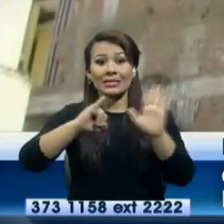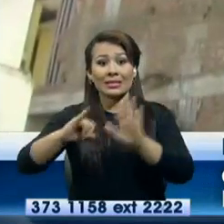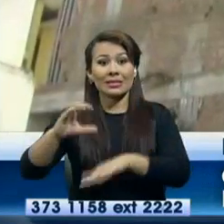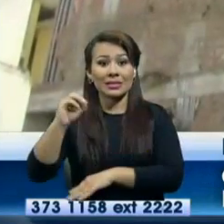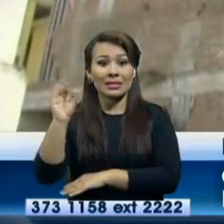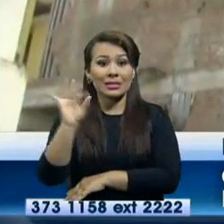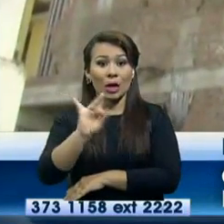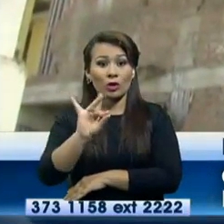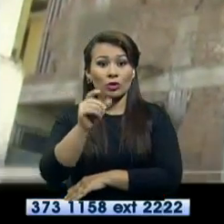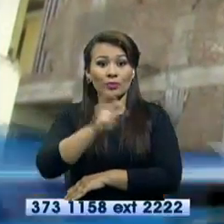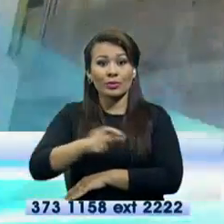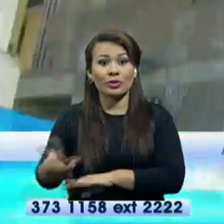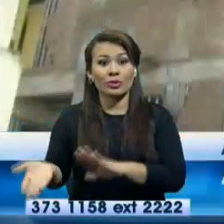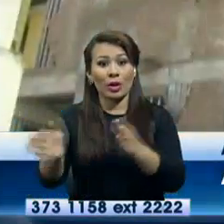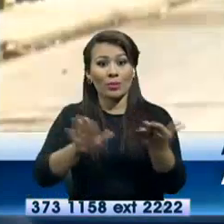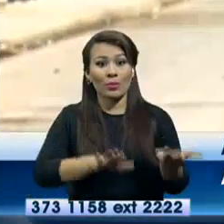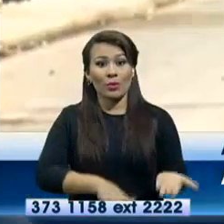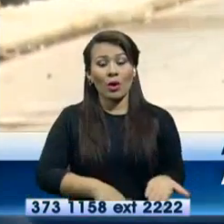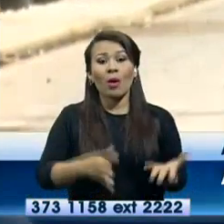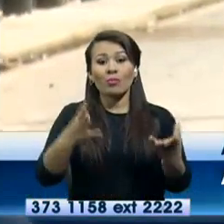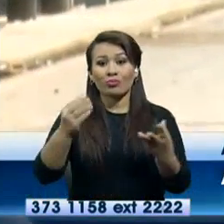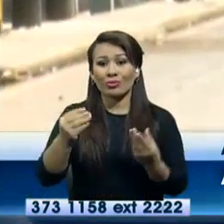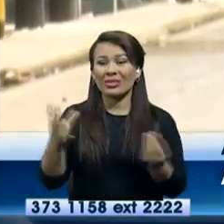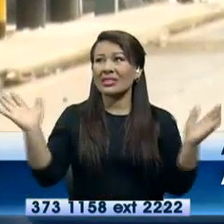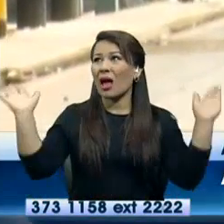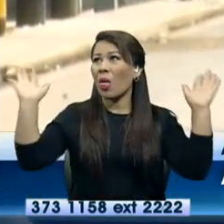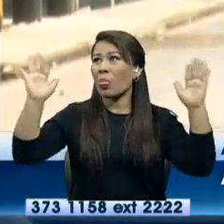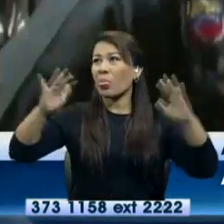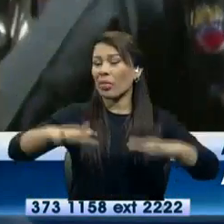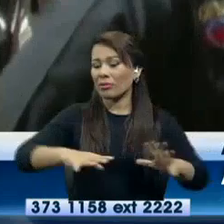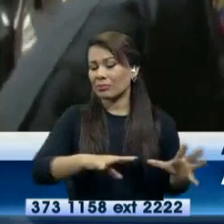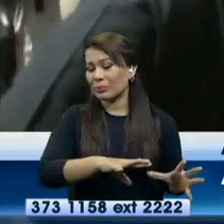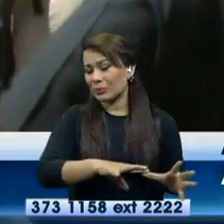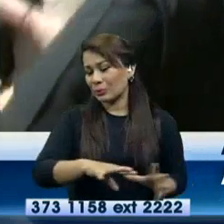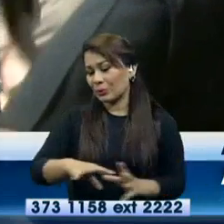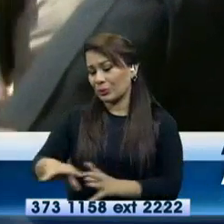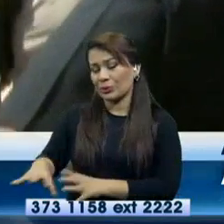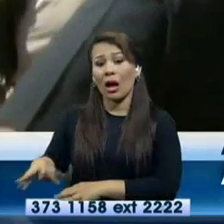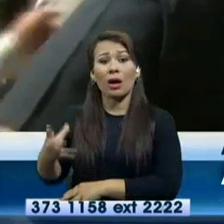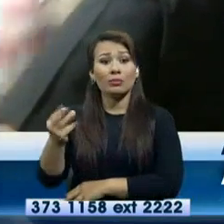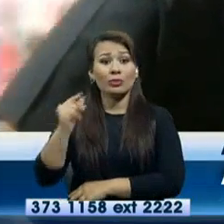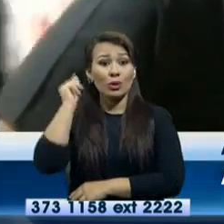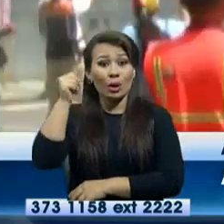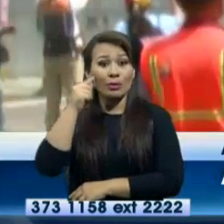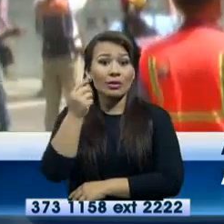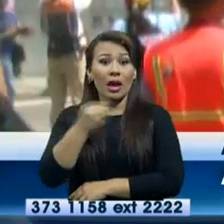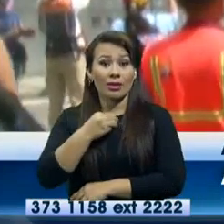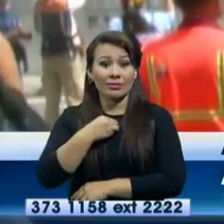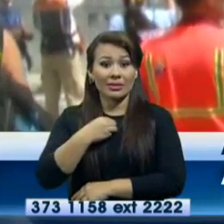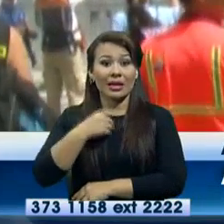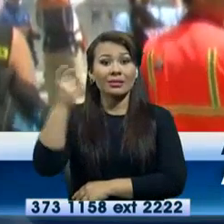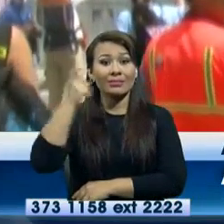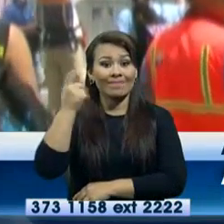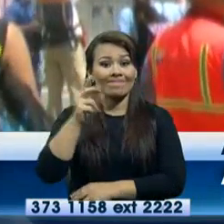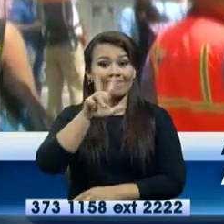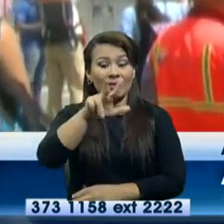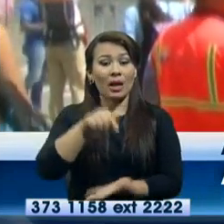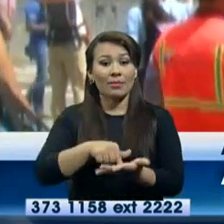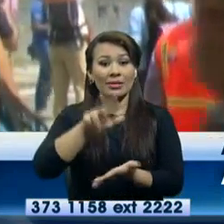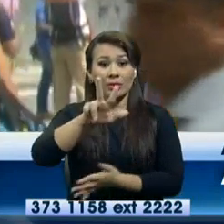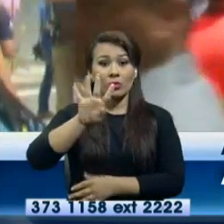fueron confirmados, toneladas de escombros retirados y, según el gobierno, se necesitaría 3.344